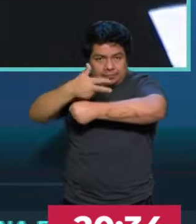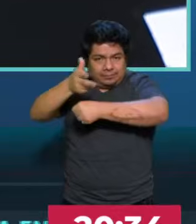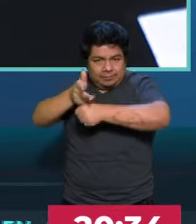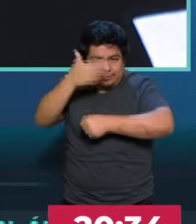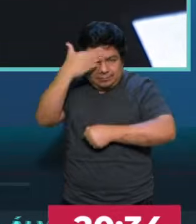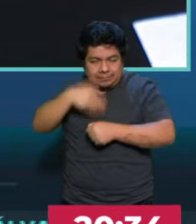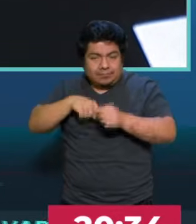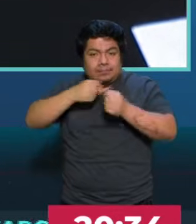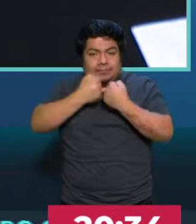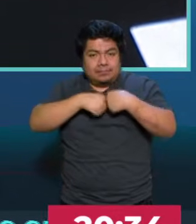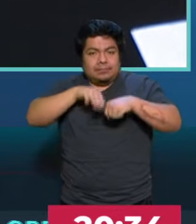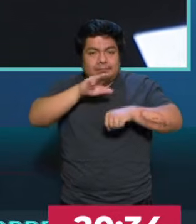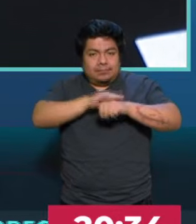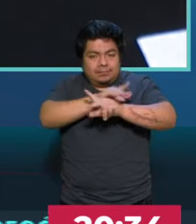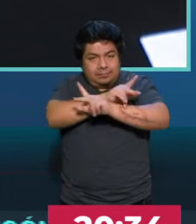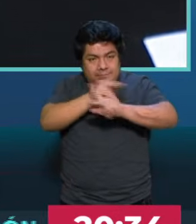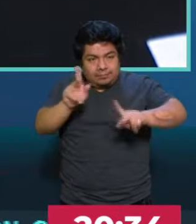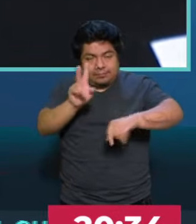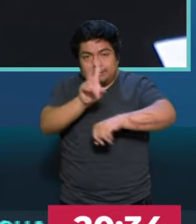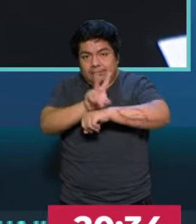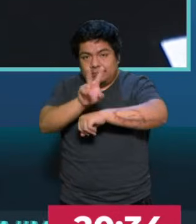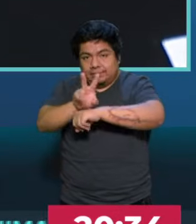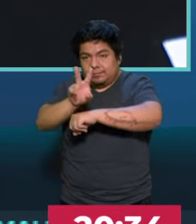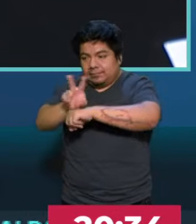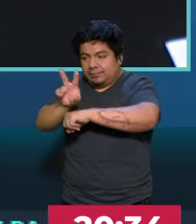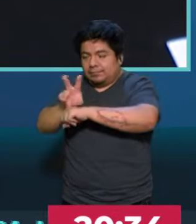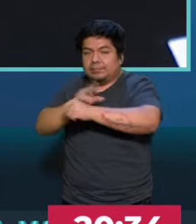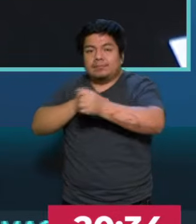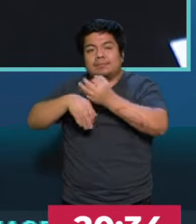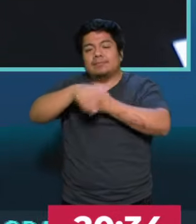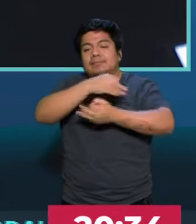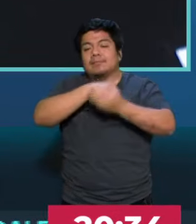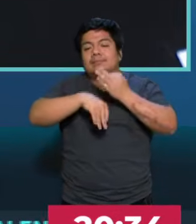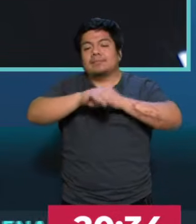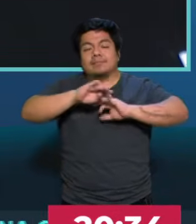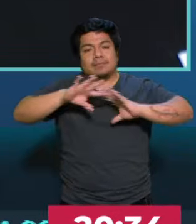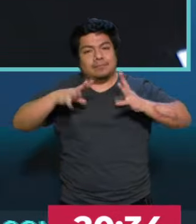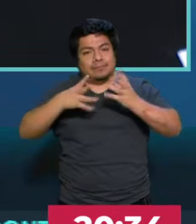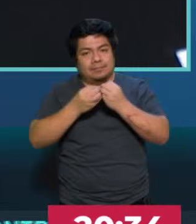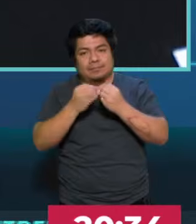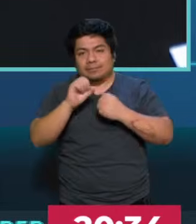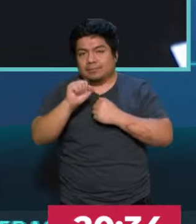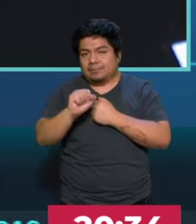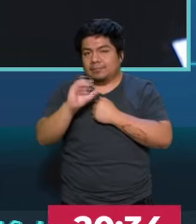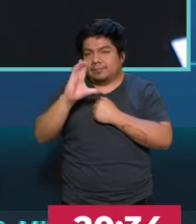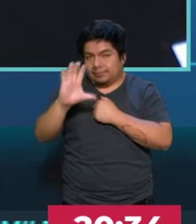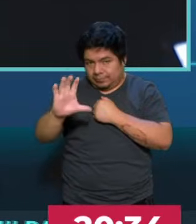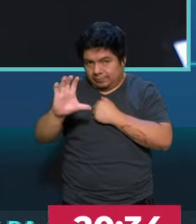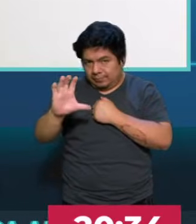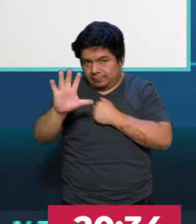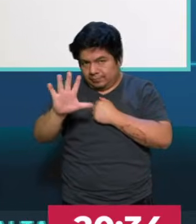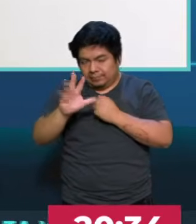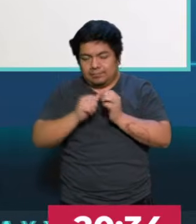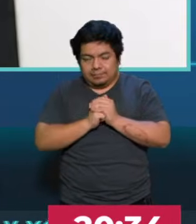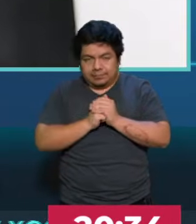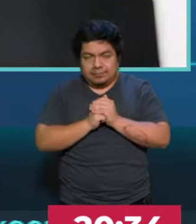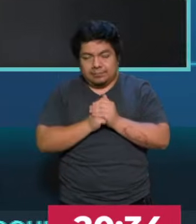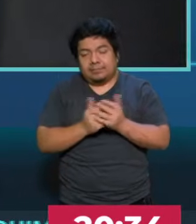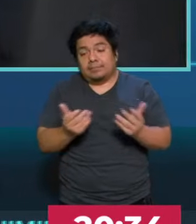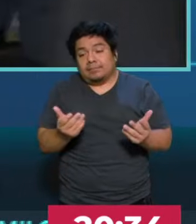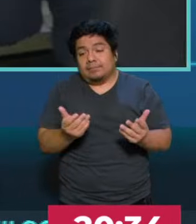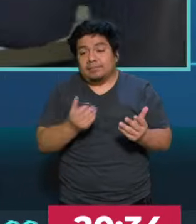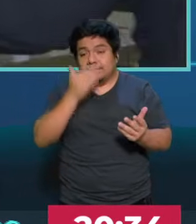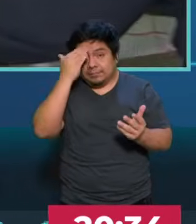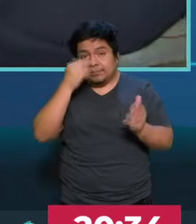sistemas tecnológicos de vigilancia, es decir, todos los aparatos que constituyen la robustez del sistema de videovigilancia de la capital, porque también